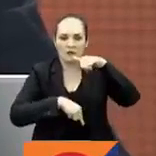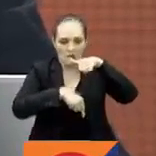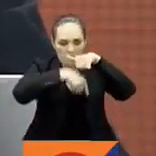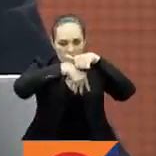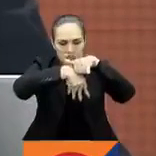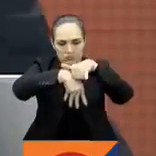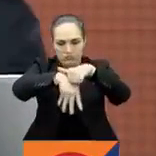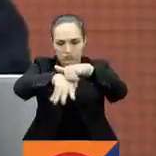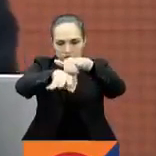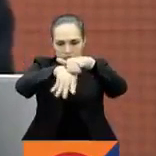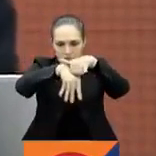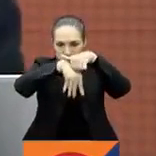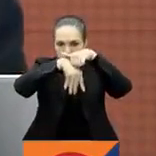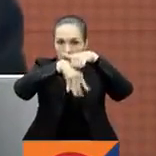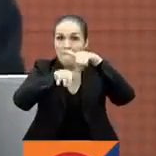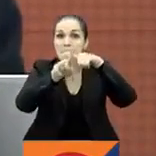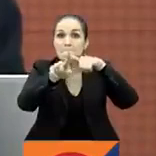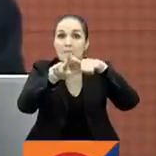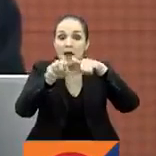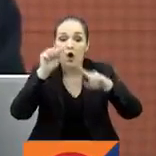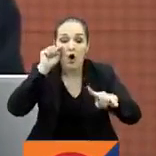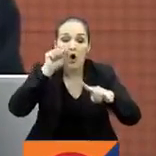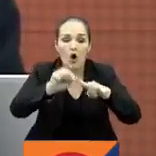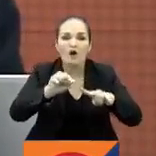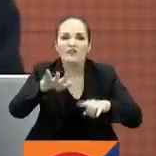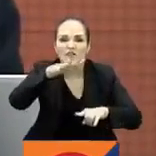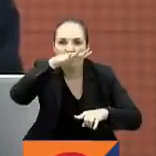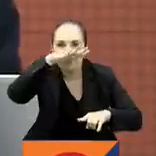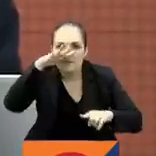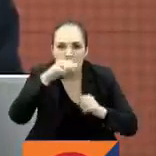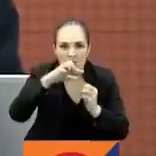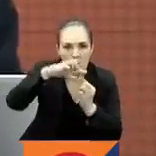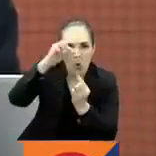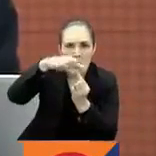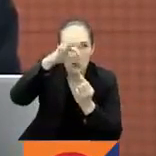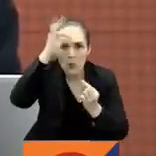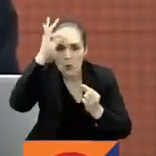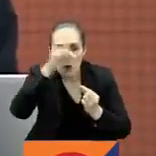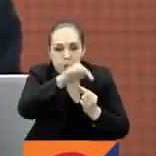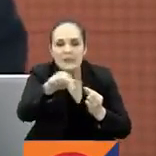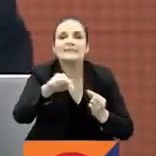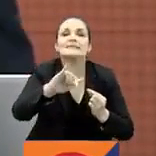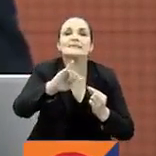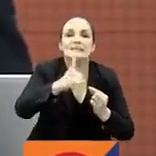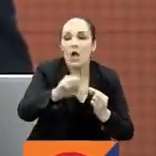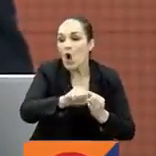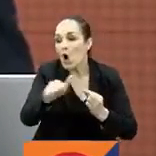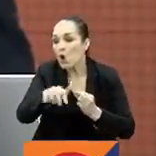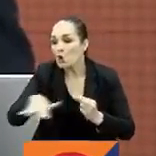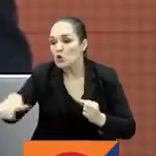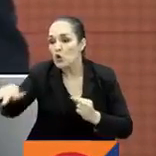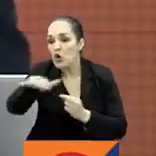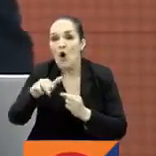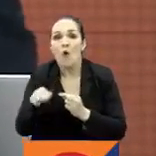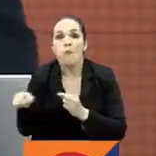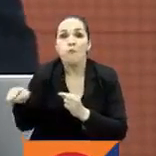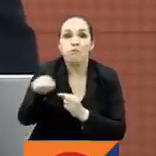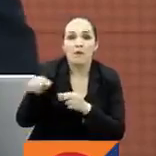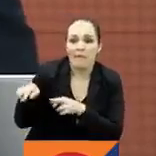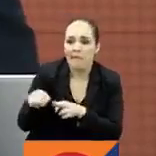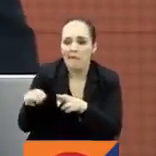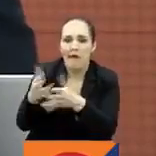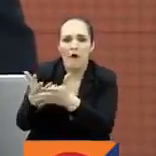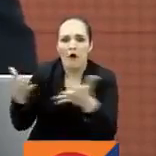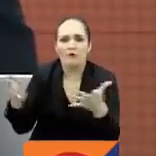en zonas ambientalmente protegidas y antes de iniciar la aspersión deberá existir un concepto del instituto nacional de salud y del consejo nacional